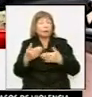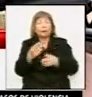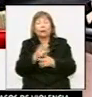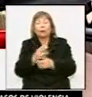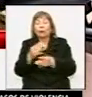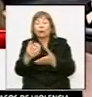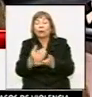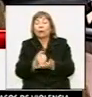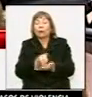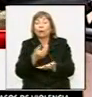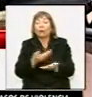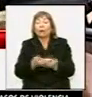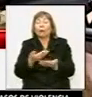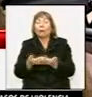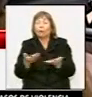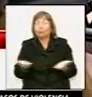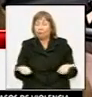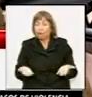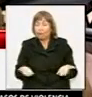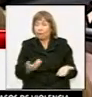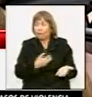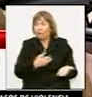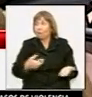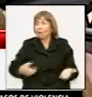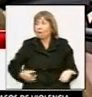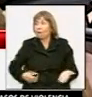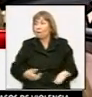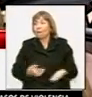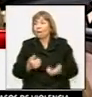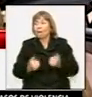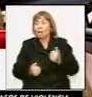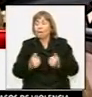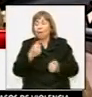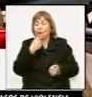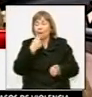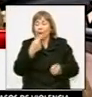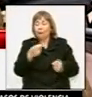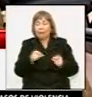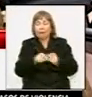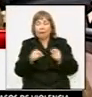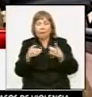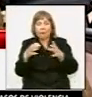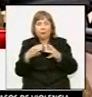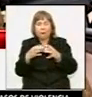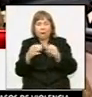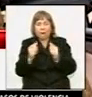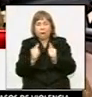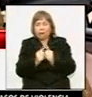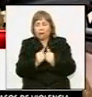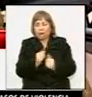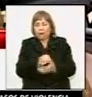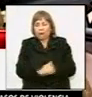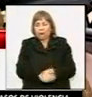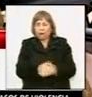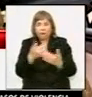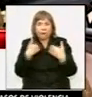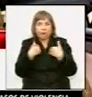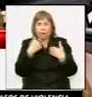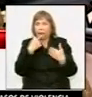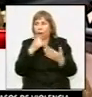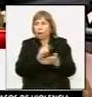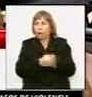recepcionar las propuestas, presidente. Aparte de eso, el mismo comité que está encargado tiene que ver